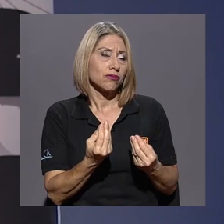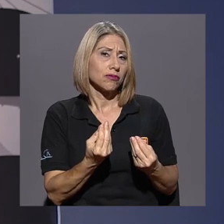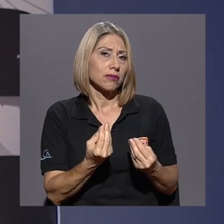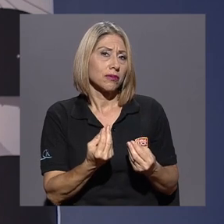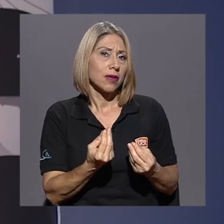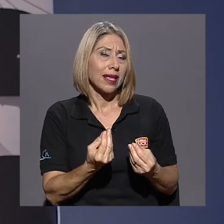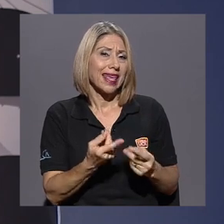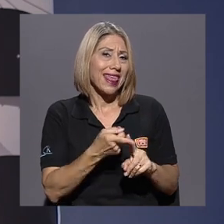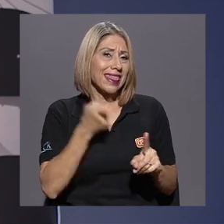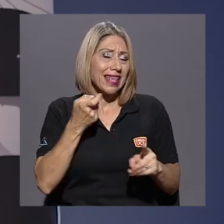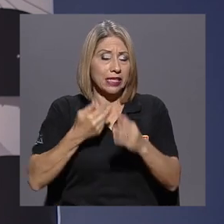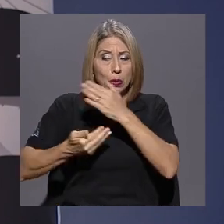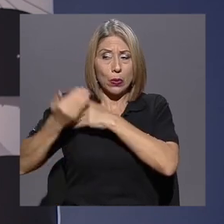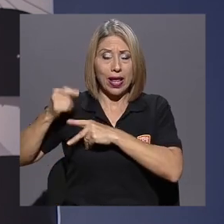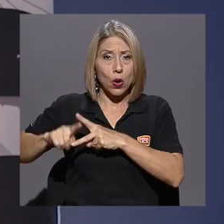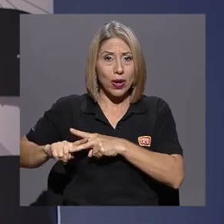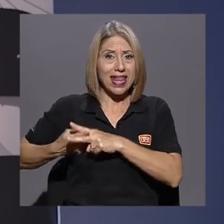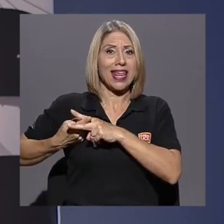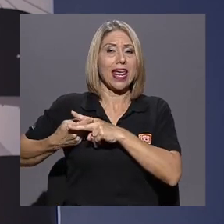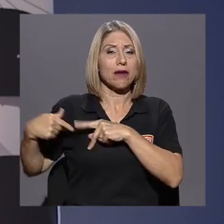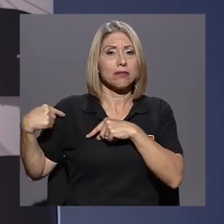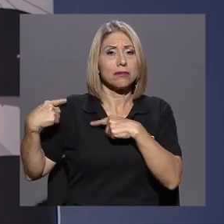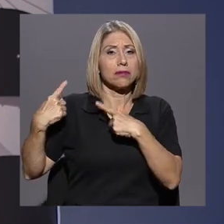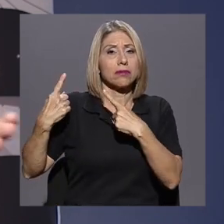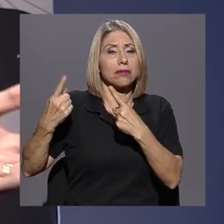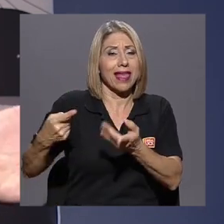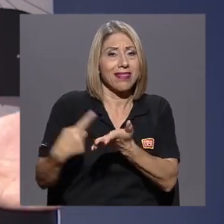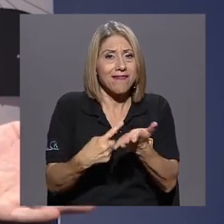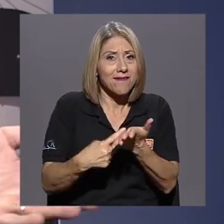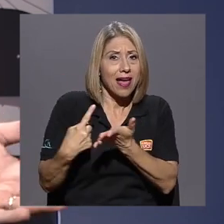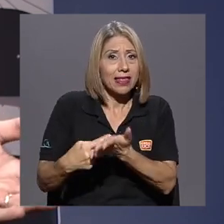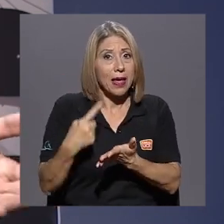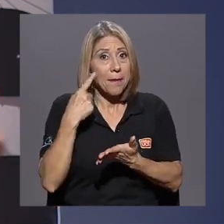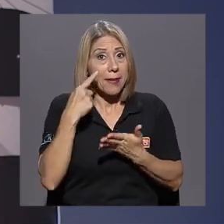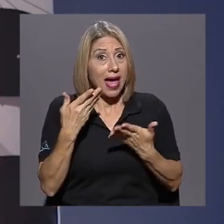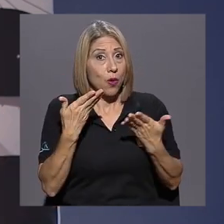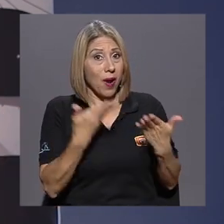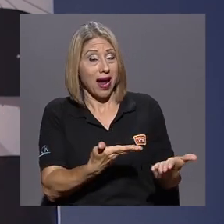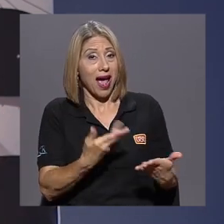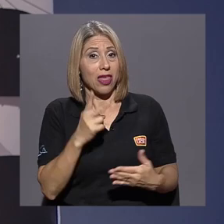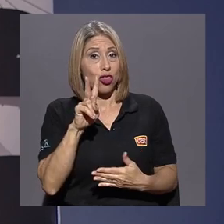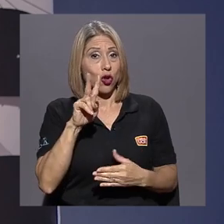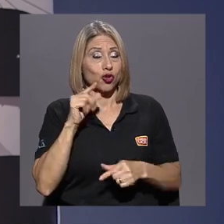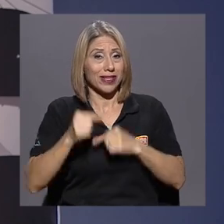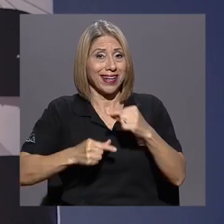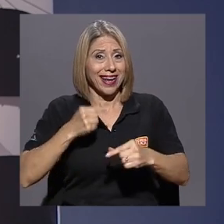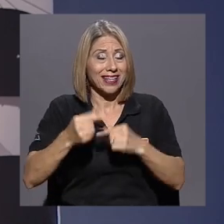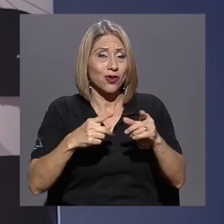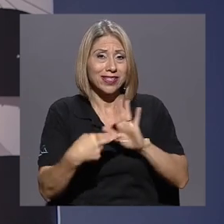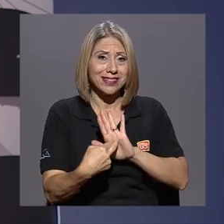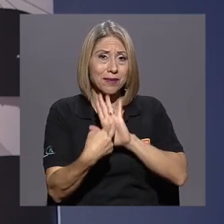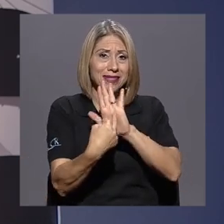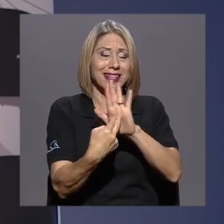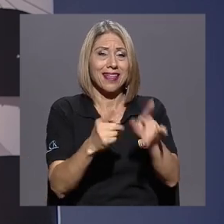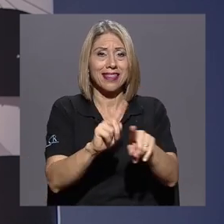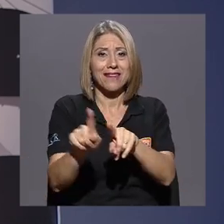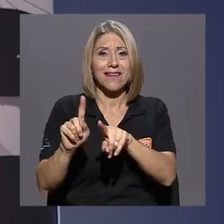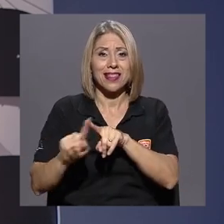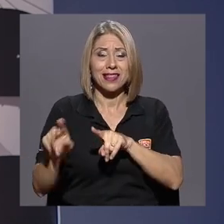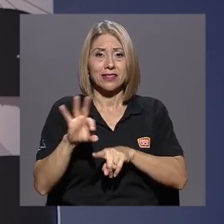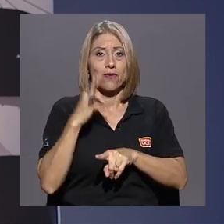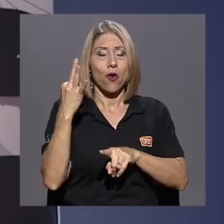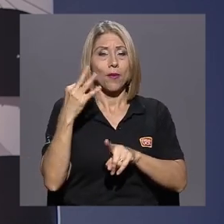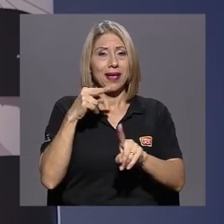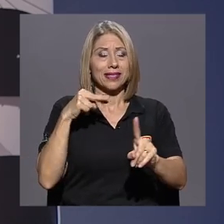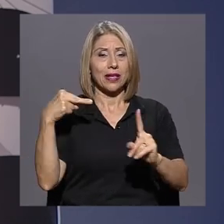que desde el origen estemos constantemente en debate y vea cómo tenemos acá dos generaciones que representan diferentes formas de ver la